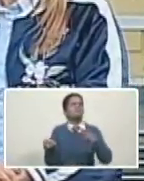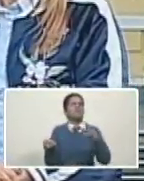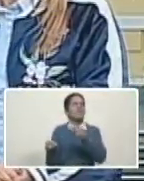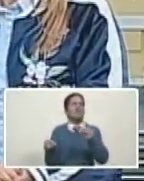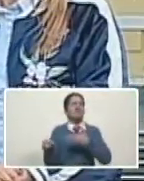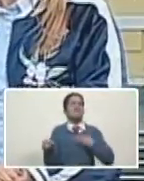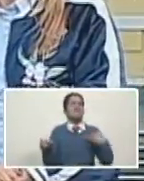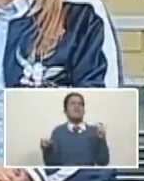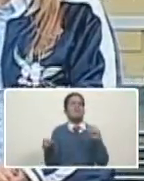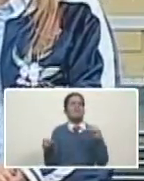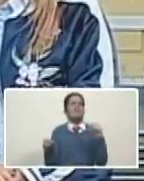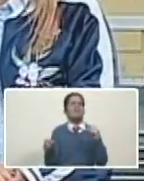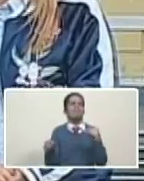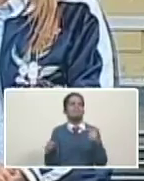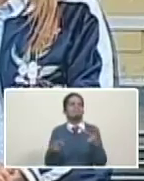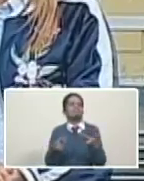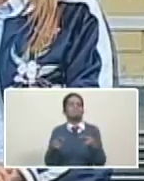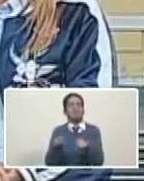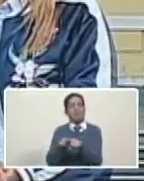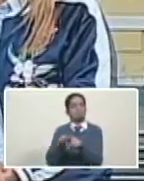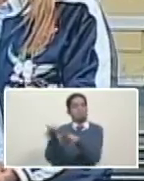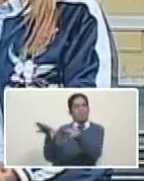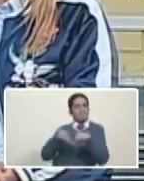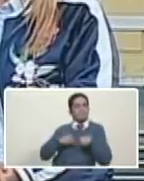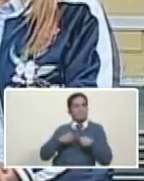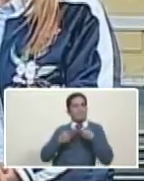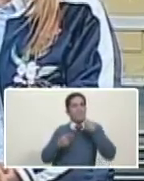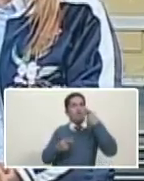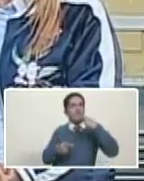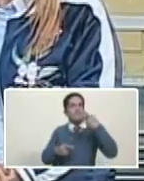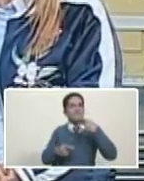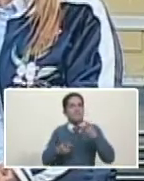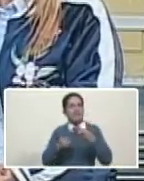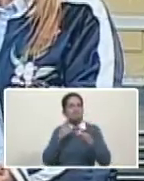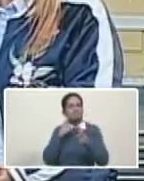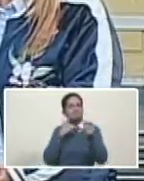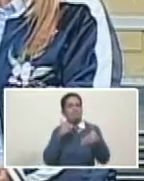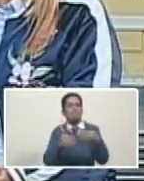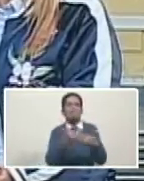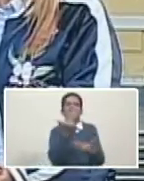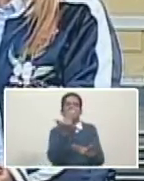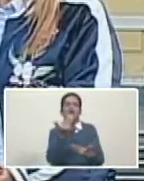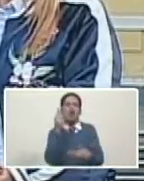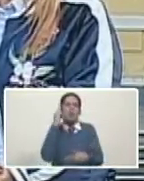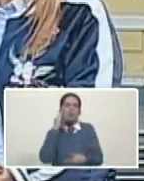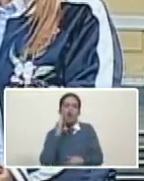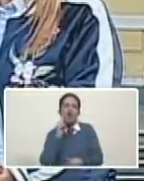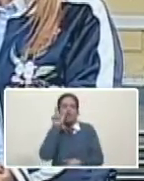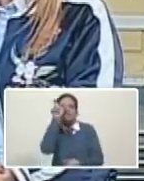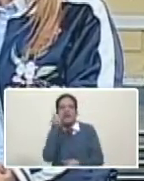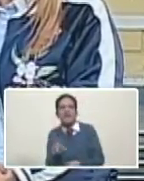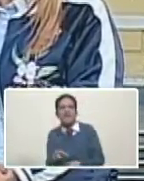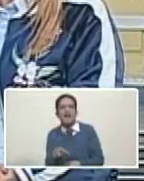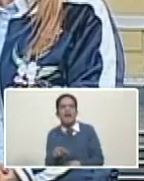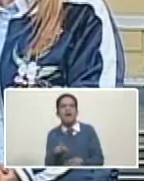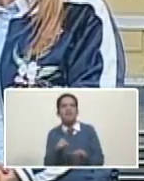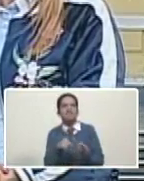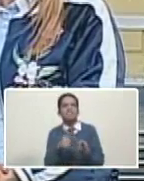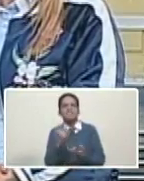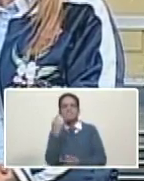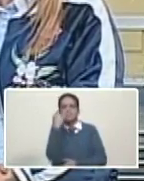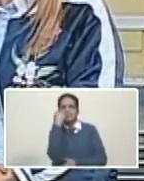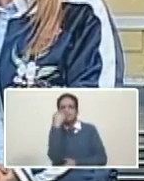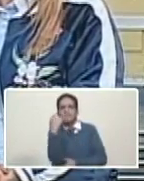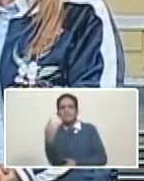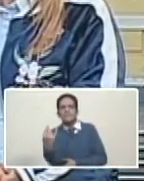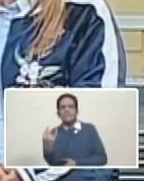La intolerancia política hacia el modelo bolivariano venezolano y las apetencias